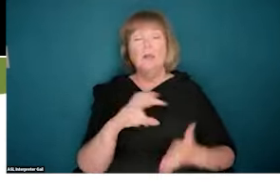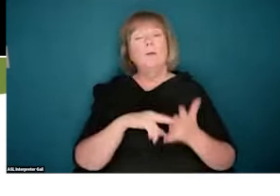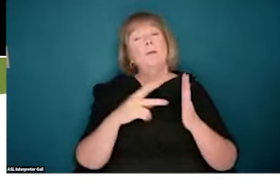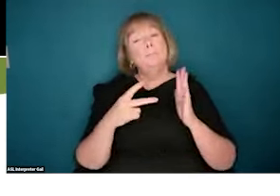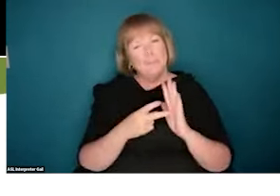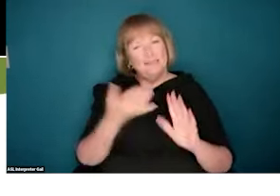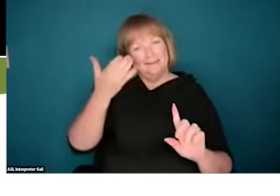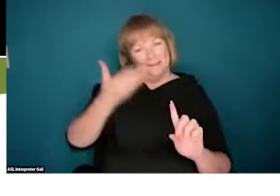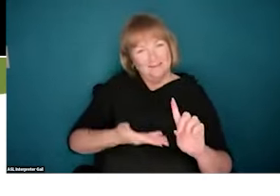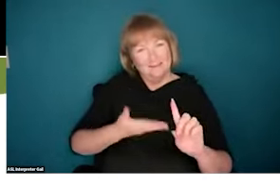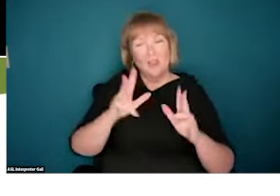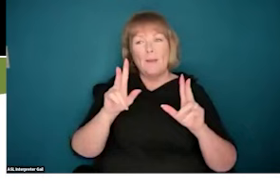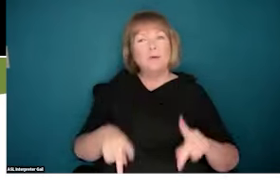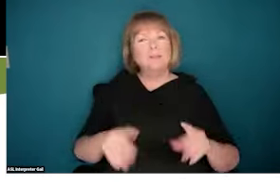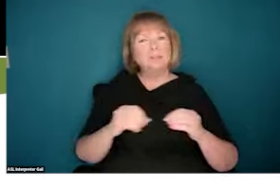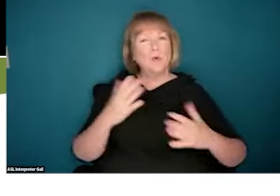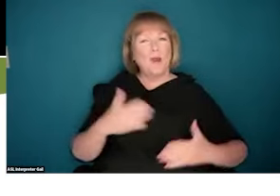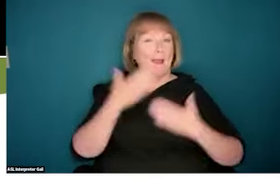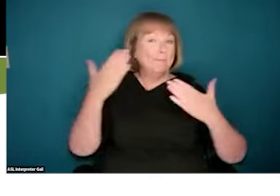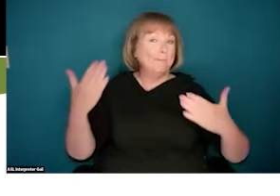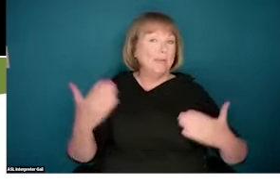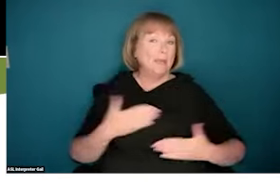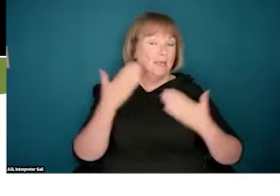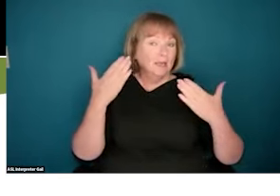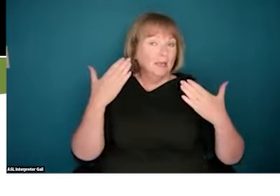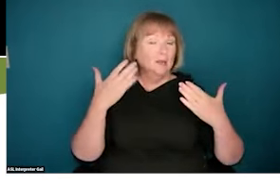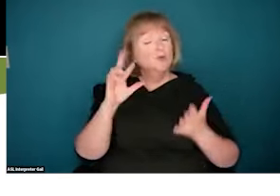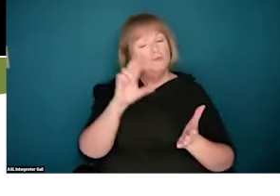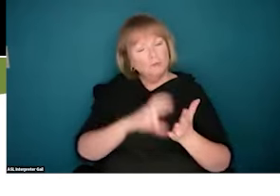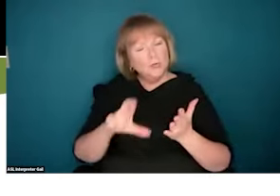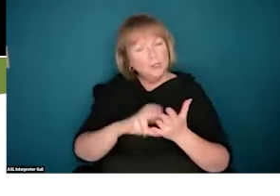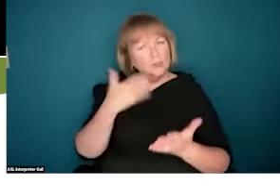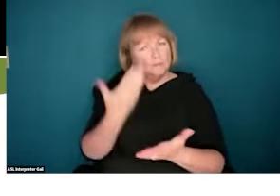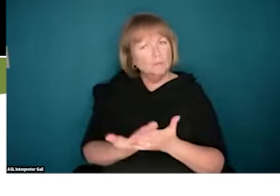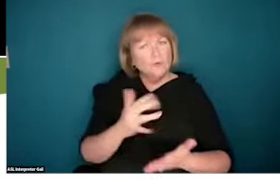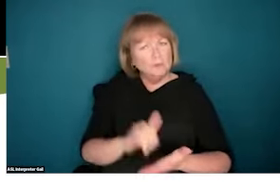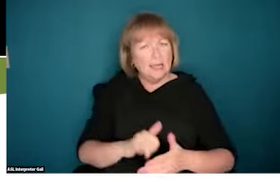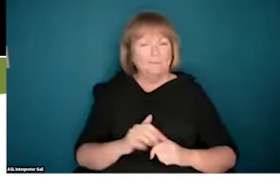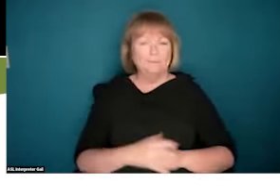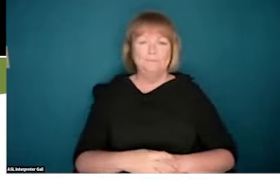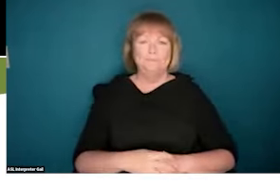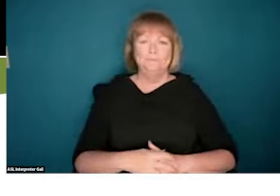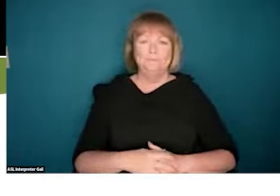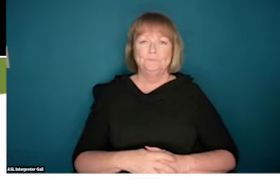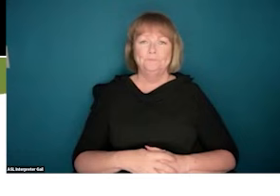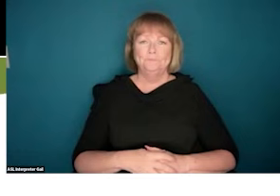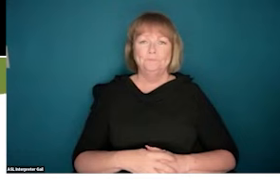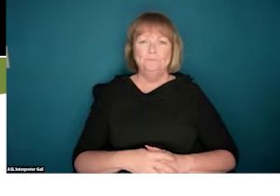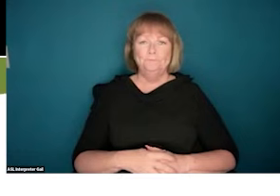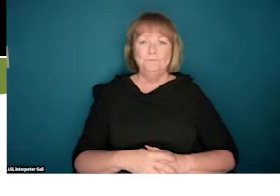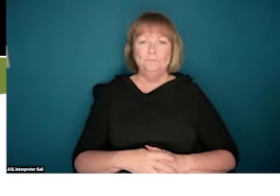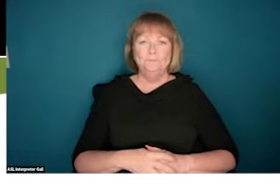si la experiencia que usted tiene con respecto a todo esto es sí, afirmativa, lo he hecho y me he sentido